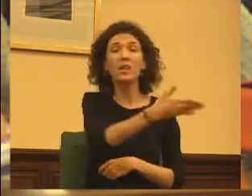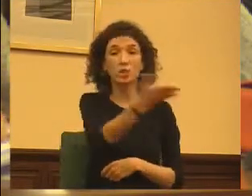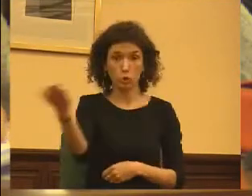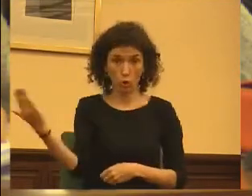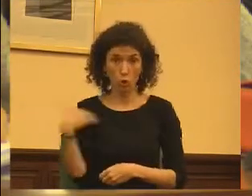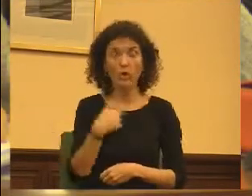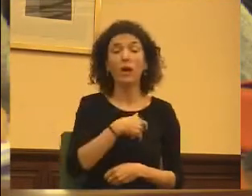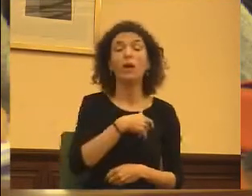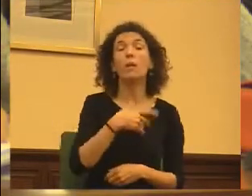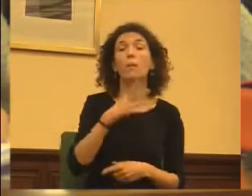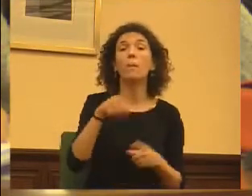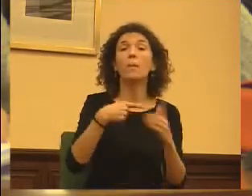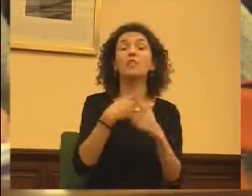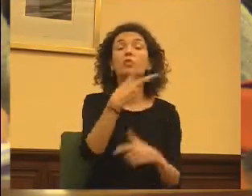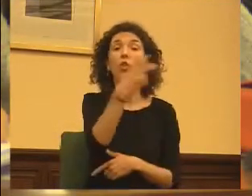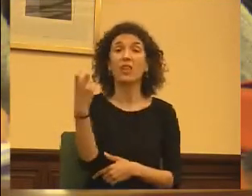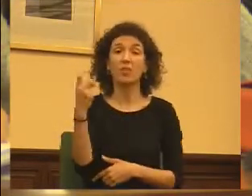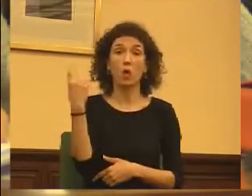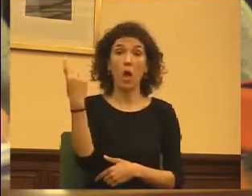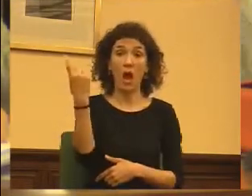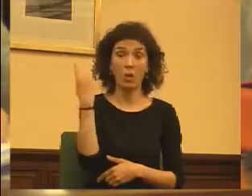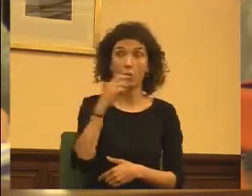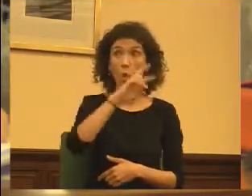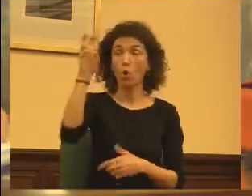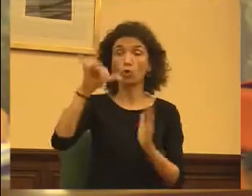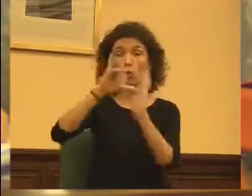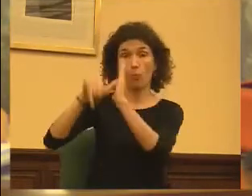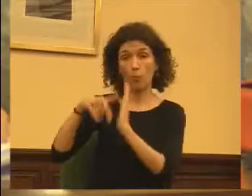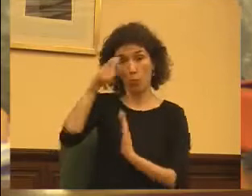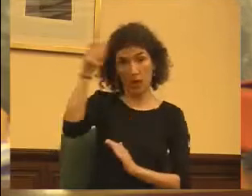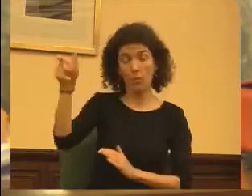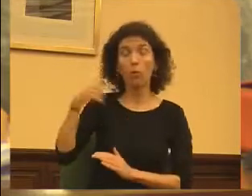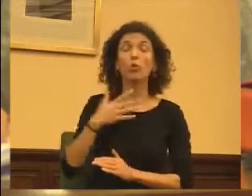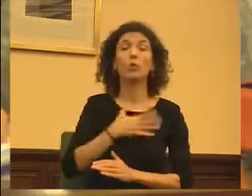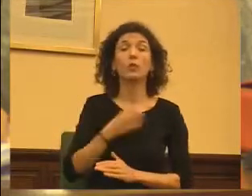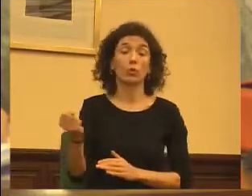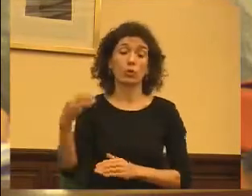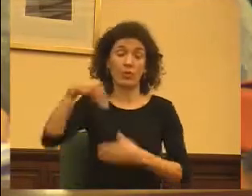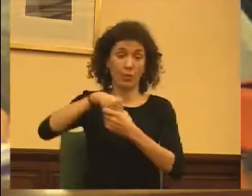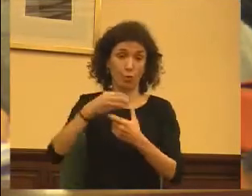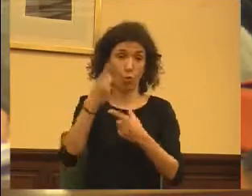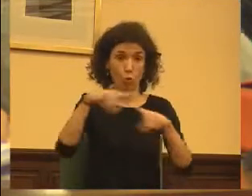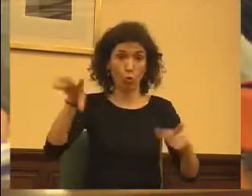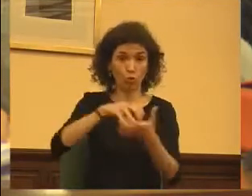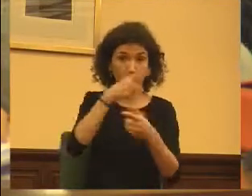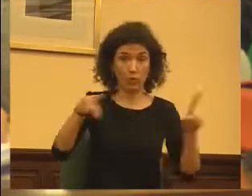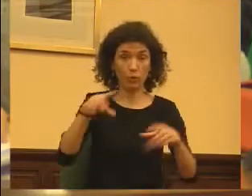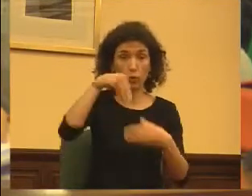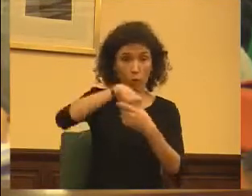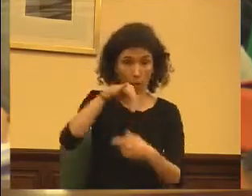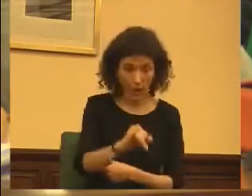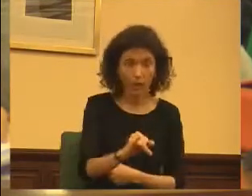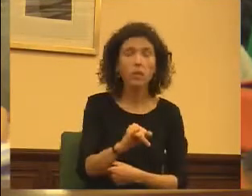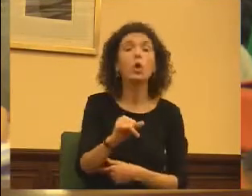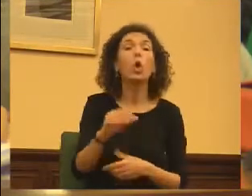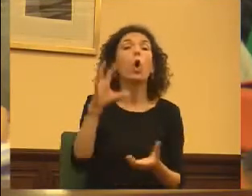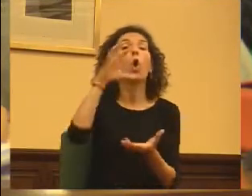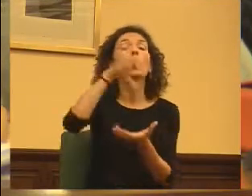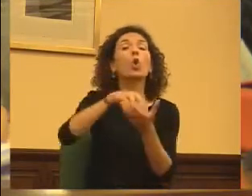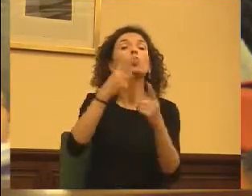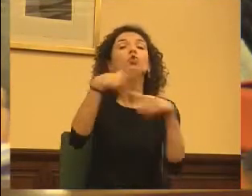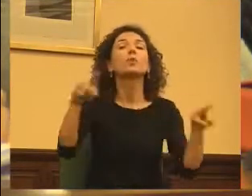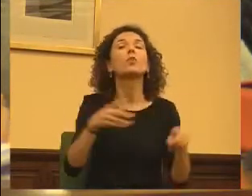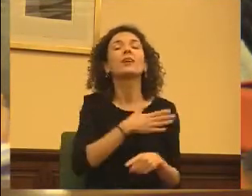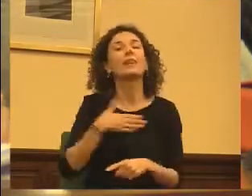mostoleñas y la de los más de 200 alumnos de otras localidades que nuestro conservatorio acoge, porque este conservatorio nació con